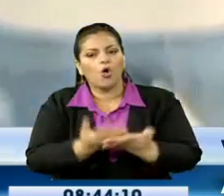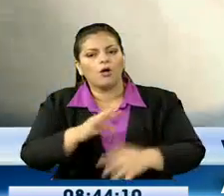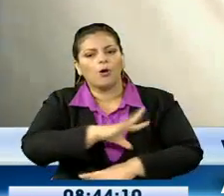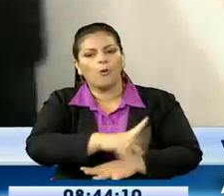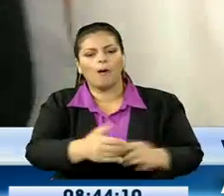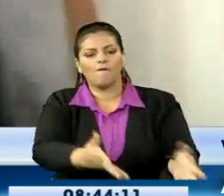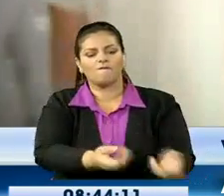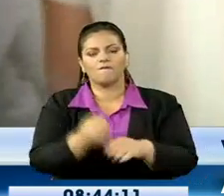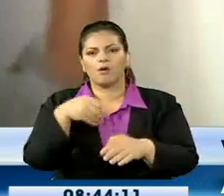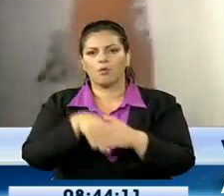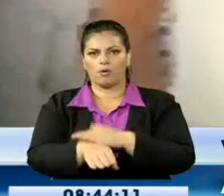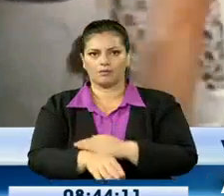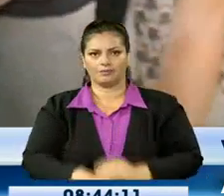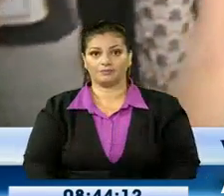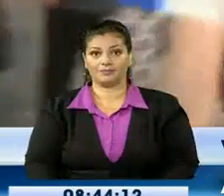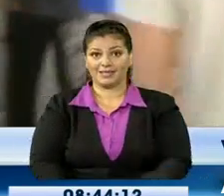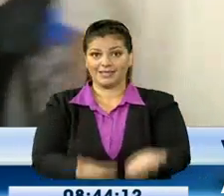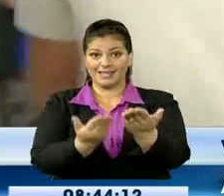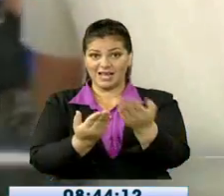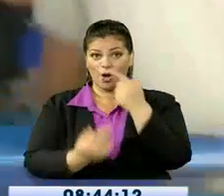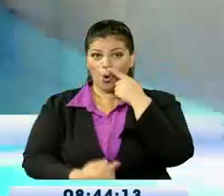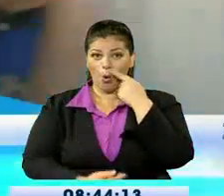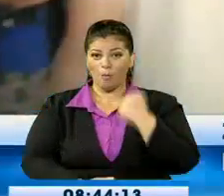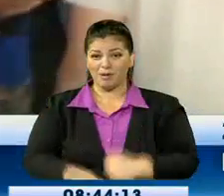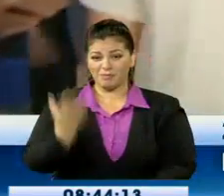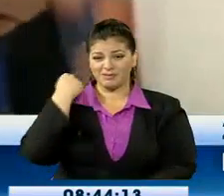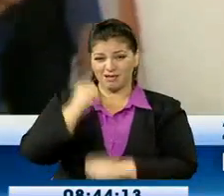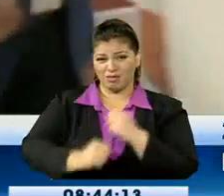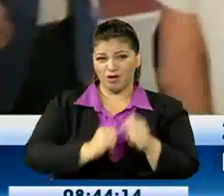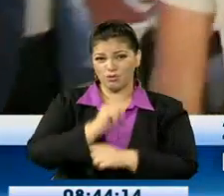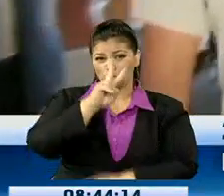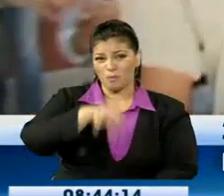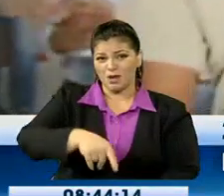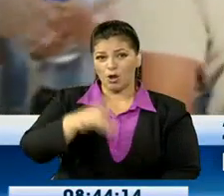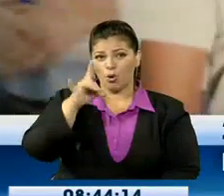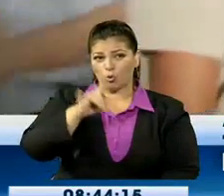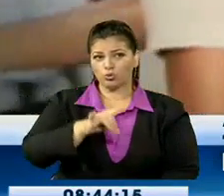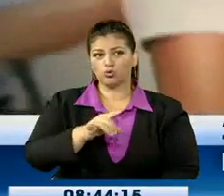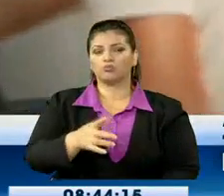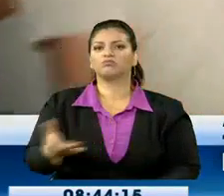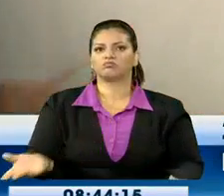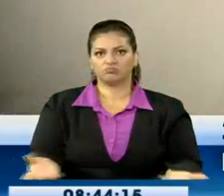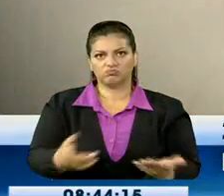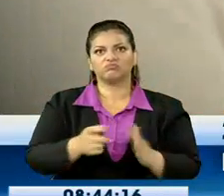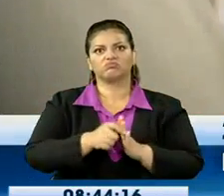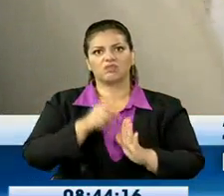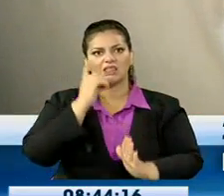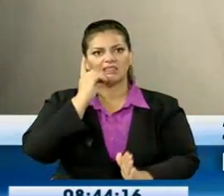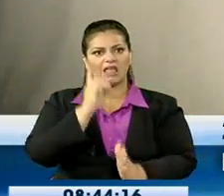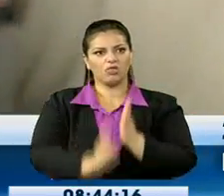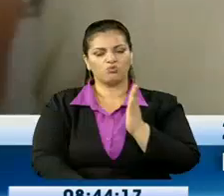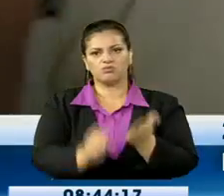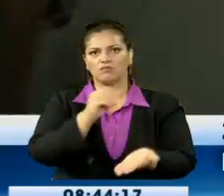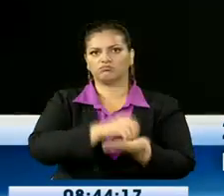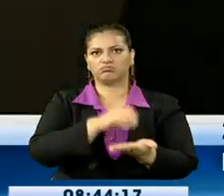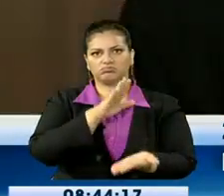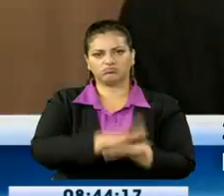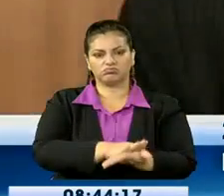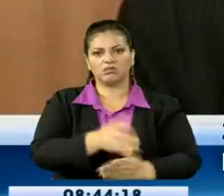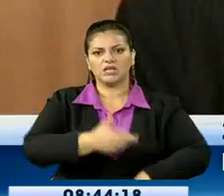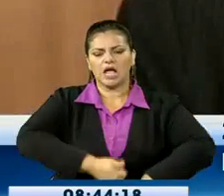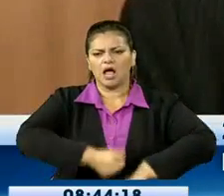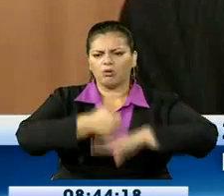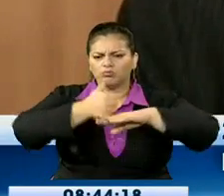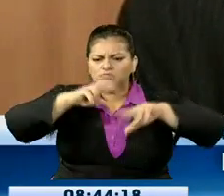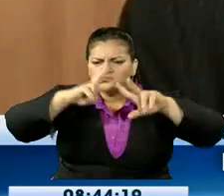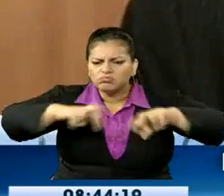ciudadano tiene un antecedente en el 2008 por la causa, está siendo todavía aún investigado. Una de